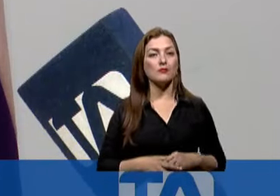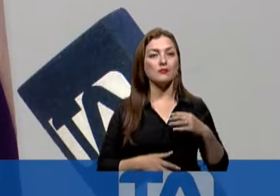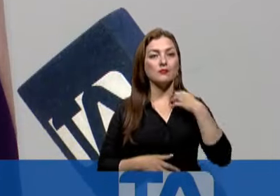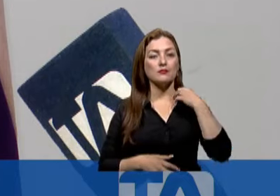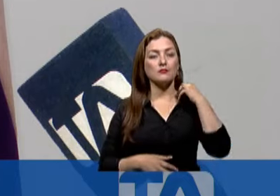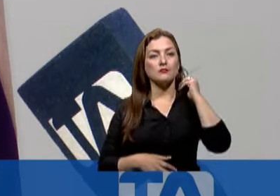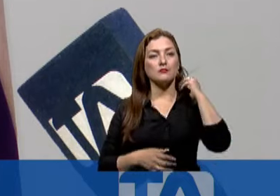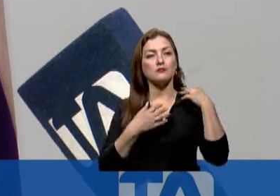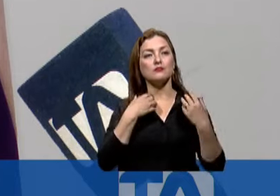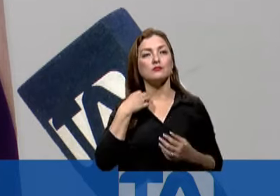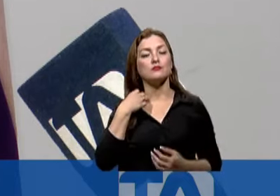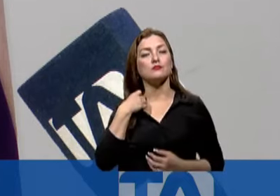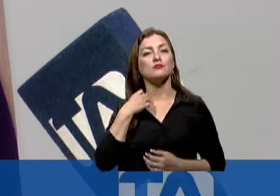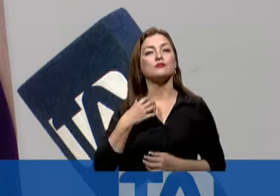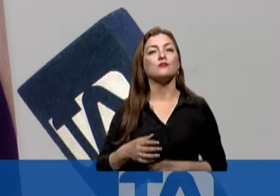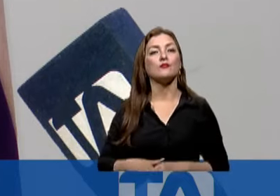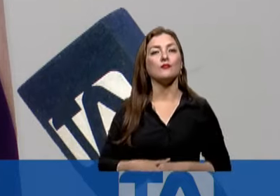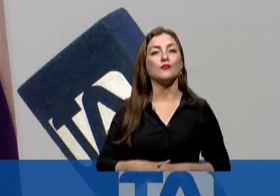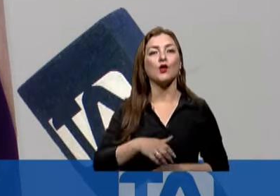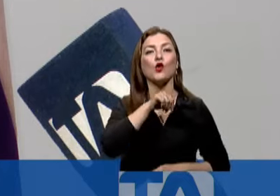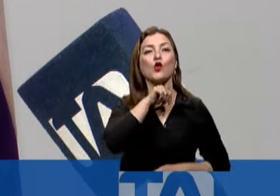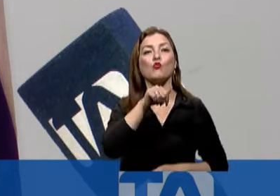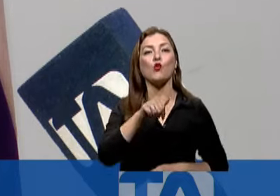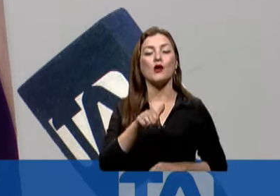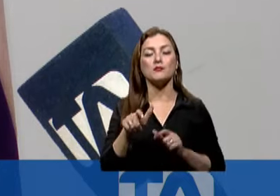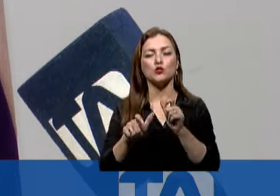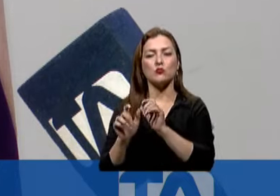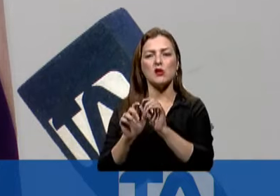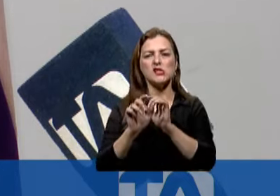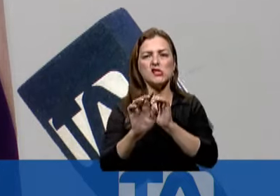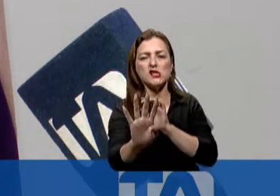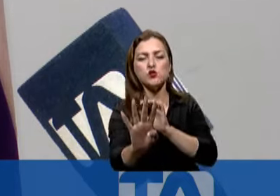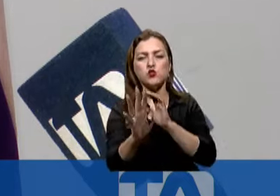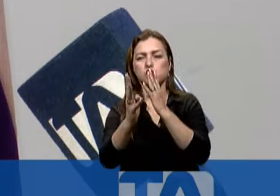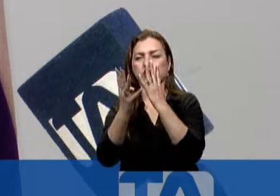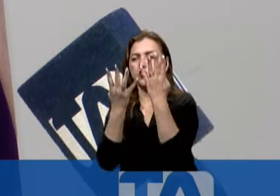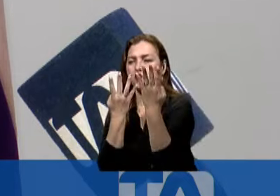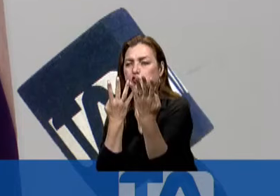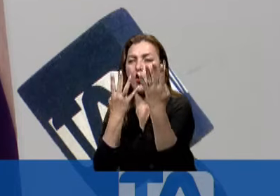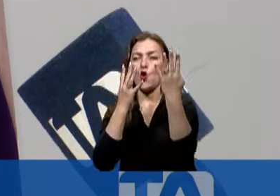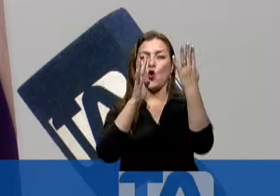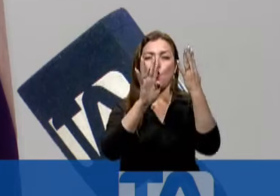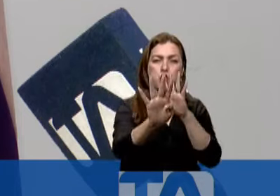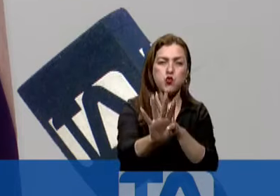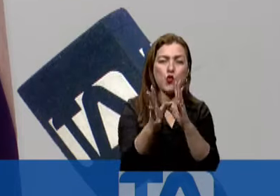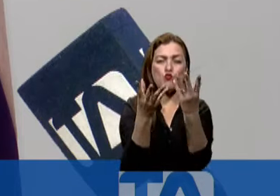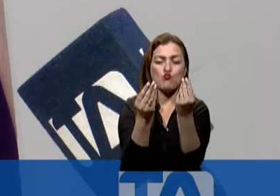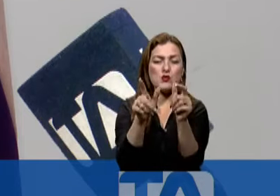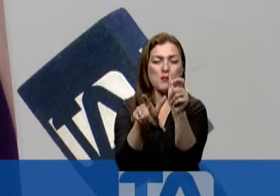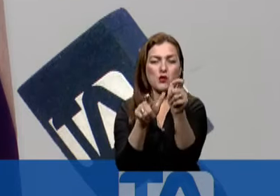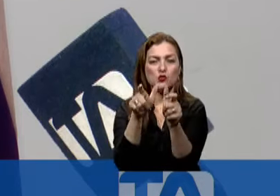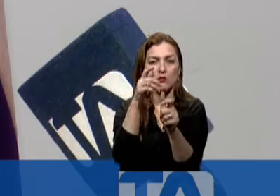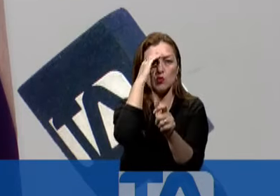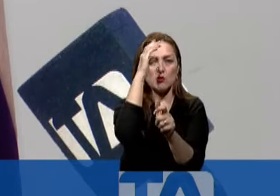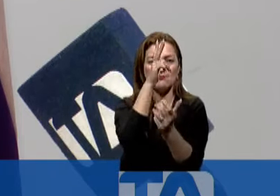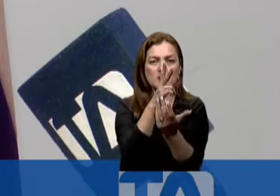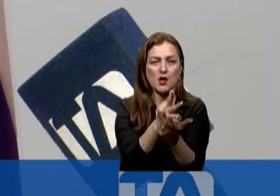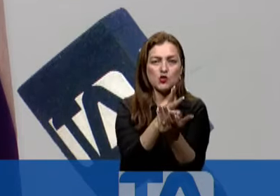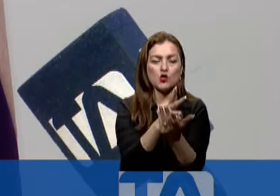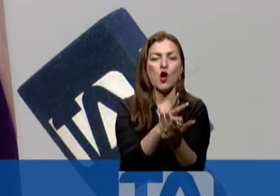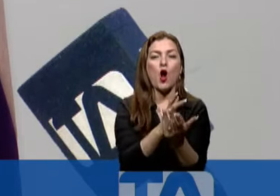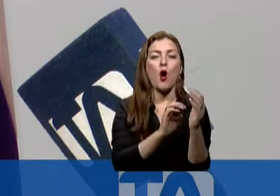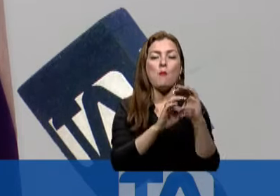tanto delictiva, uno, y dos, donde existe afluencia de personas. Ustedes han visto la presencia nuestra en lo que es las estaciones, paradas de buses,